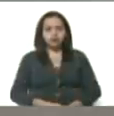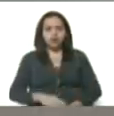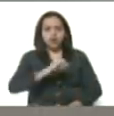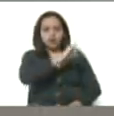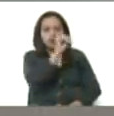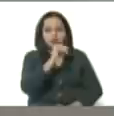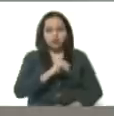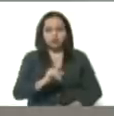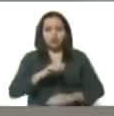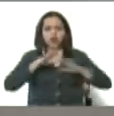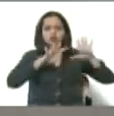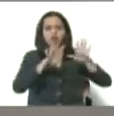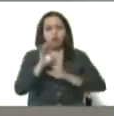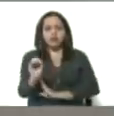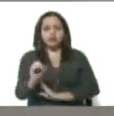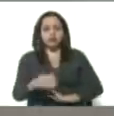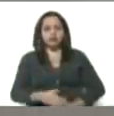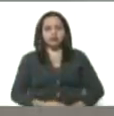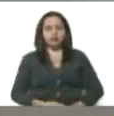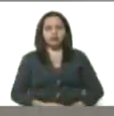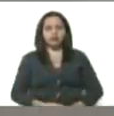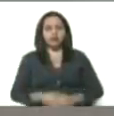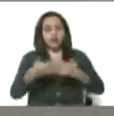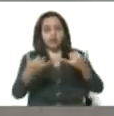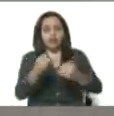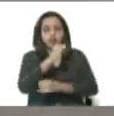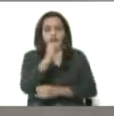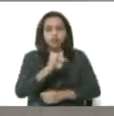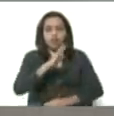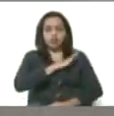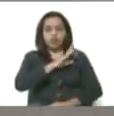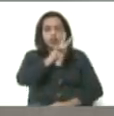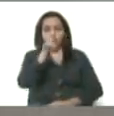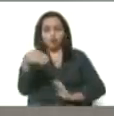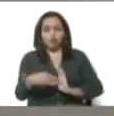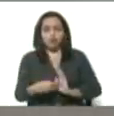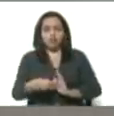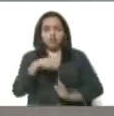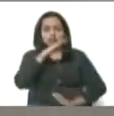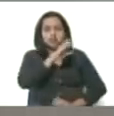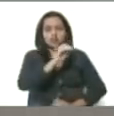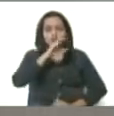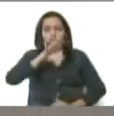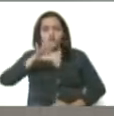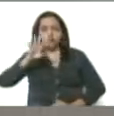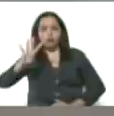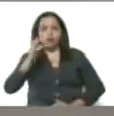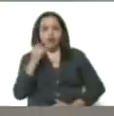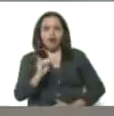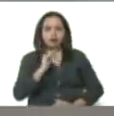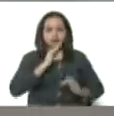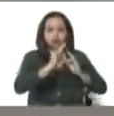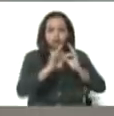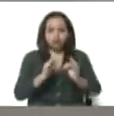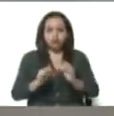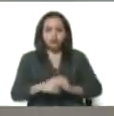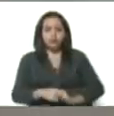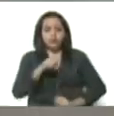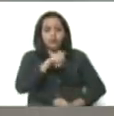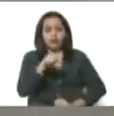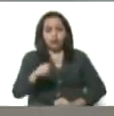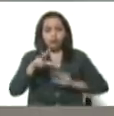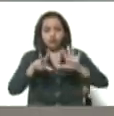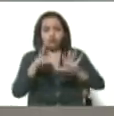Zulia, 90 casos. Ya Zulia tiene 2.054 casos activos y de ellos 83